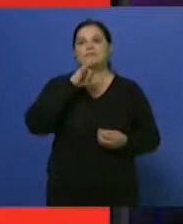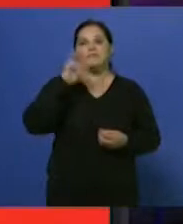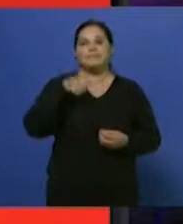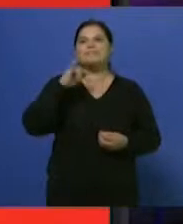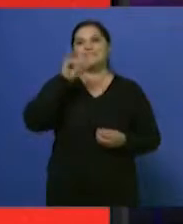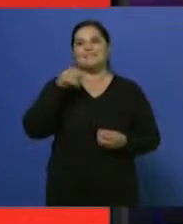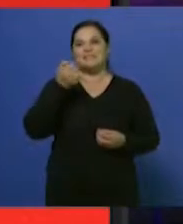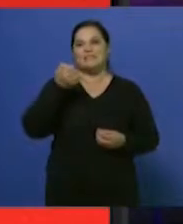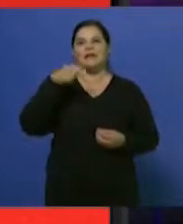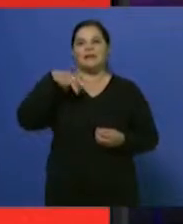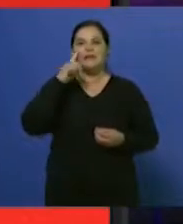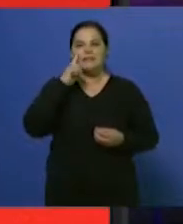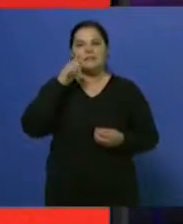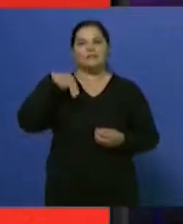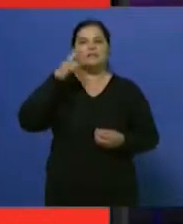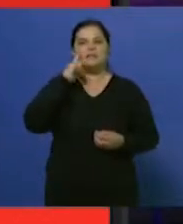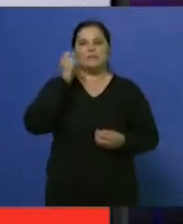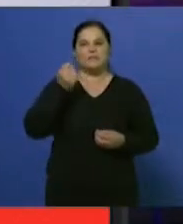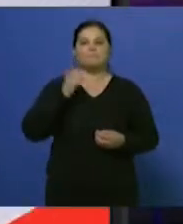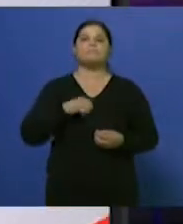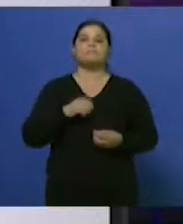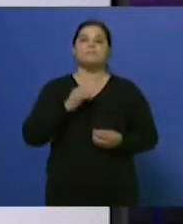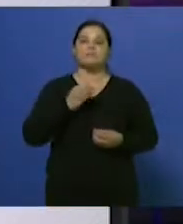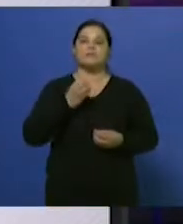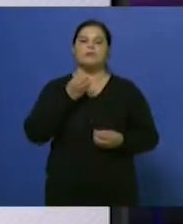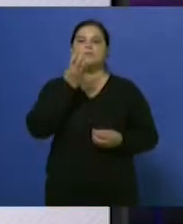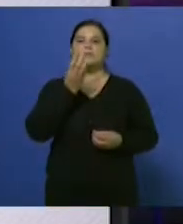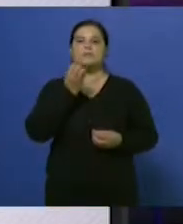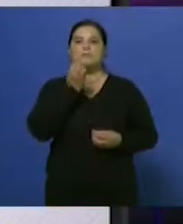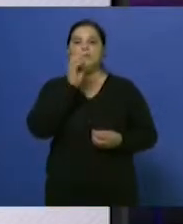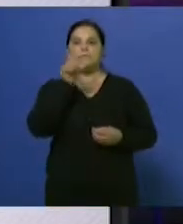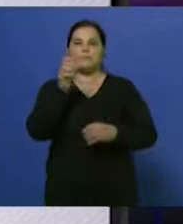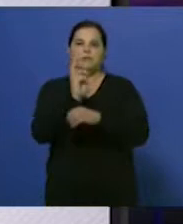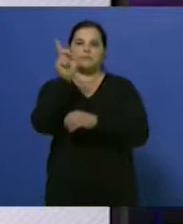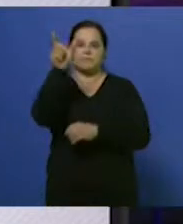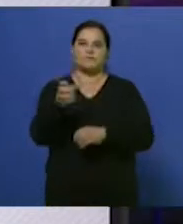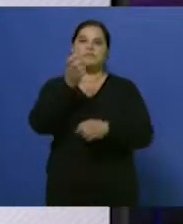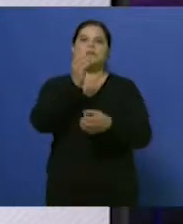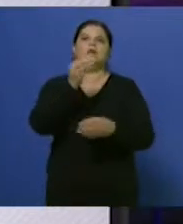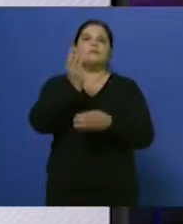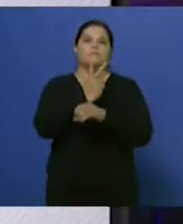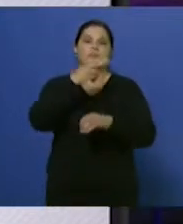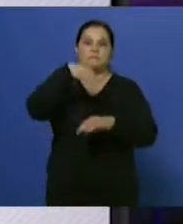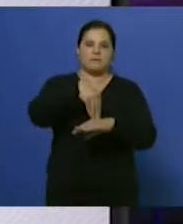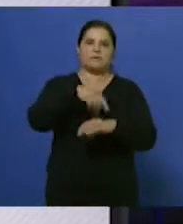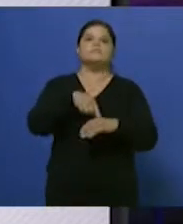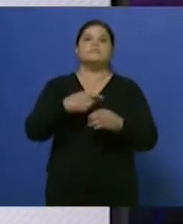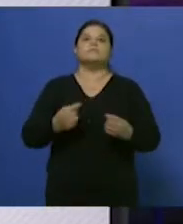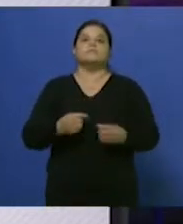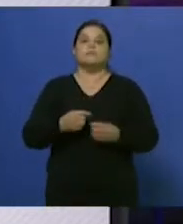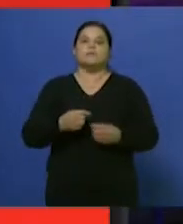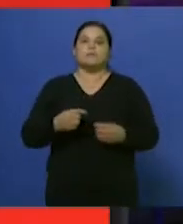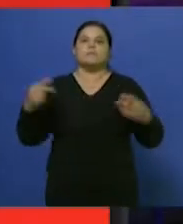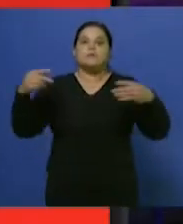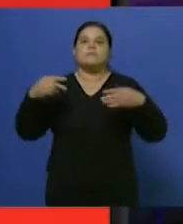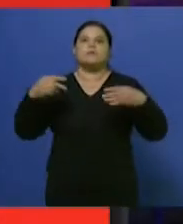vínculo entre ambos y una denuncia sobre enriquecimiento ilícito. Vamos a agradecer porque Daniel Souto entiendo que está